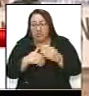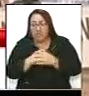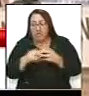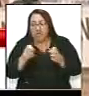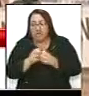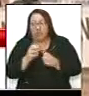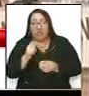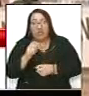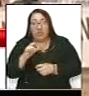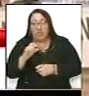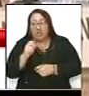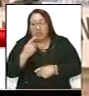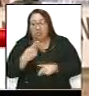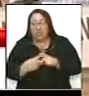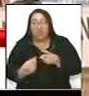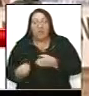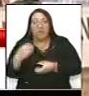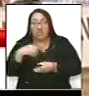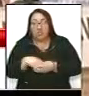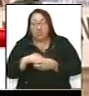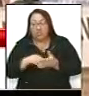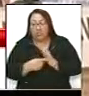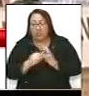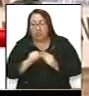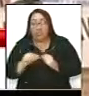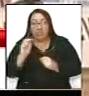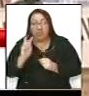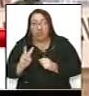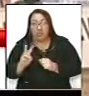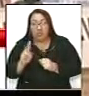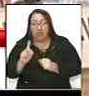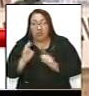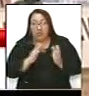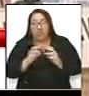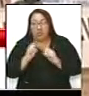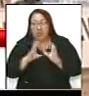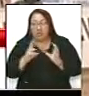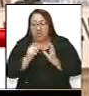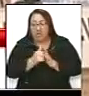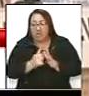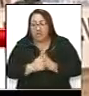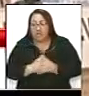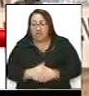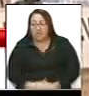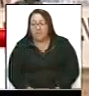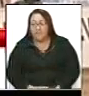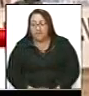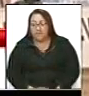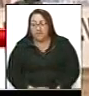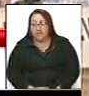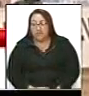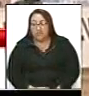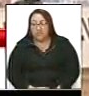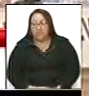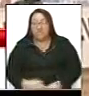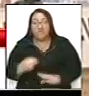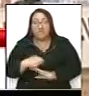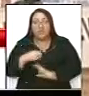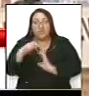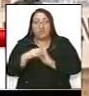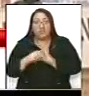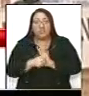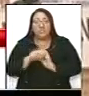equipo técnico por incorporar en el punto número 2 de orden del día de la agenda del día de hoy el proyecto de